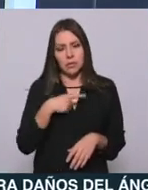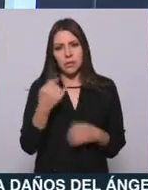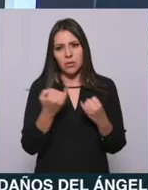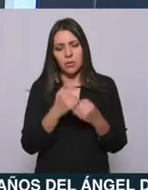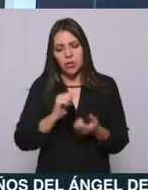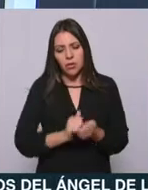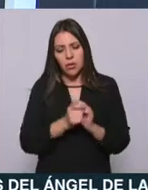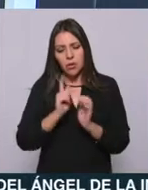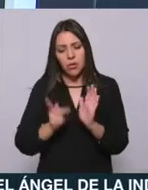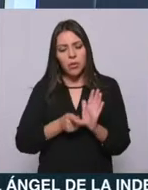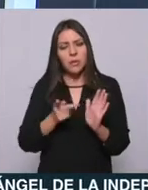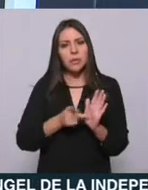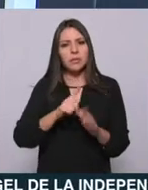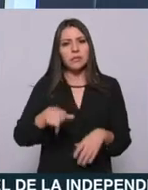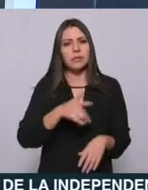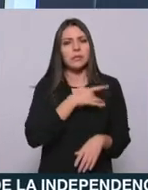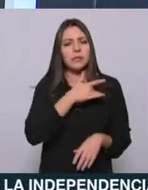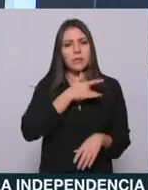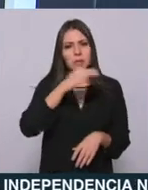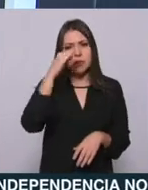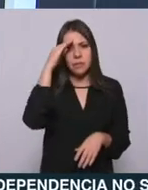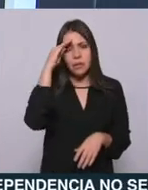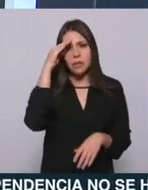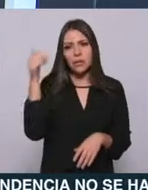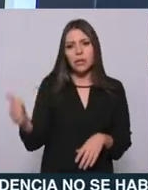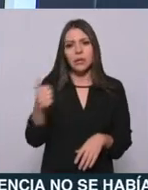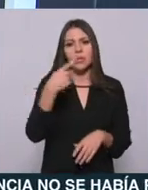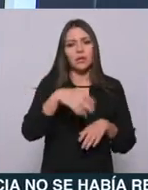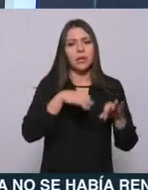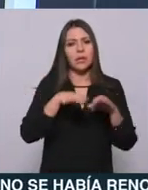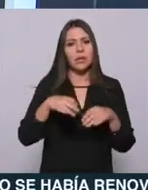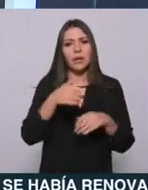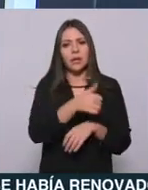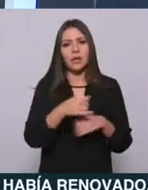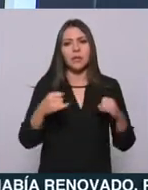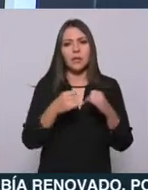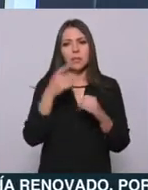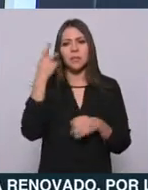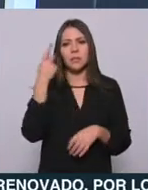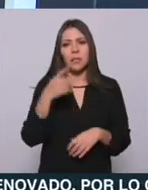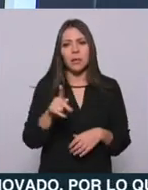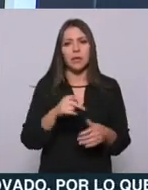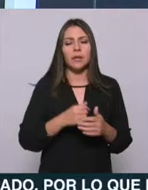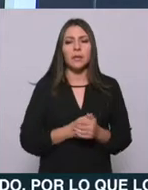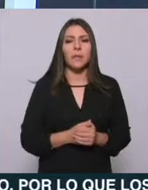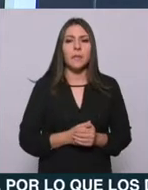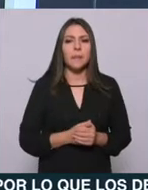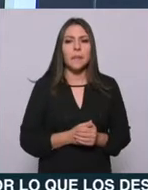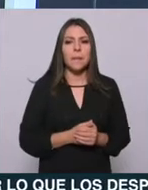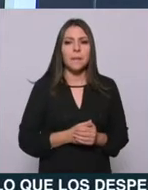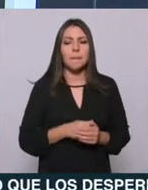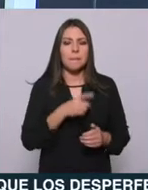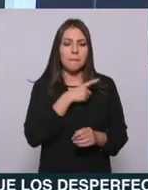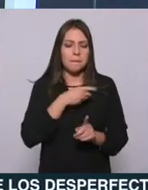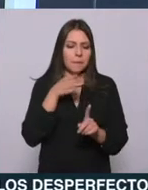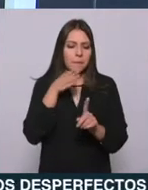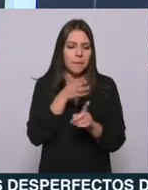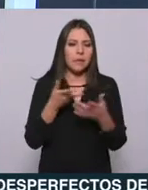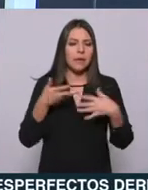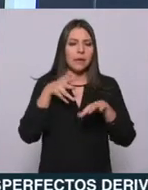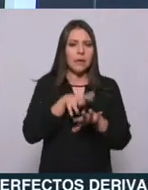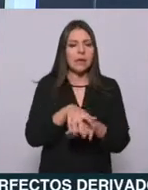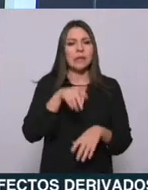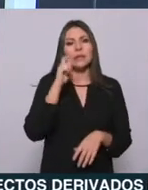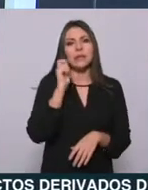a repensarnos desde esas prácticas institucionales, pero vuelvo a repetir, desde un enfoque integral, ¿no? Que esa es como la